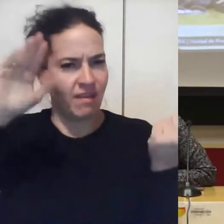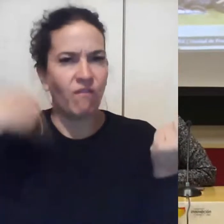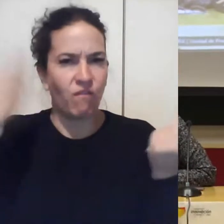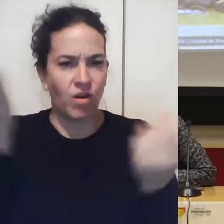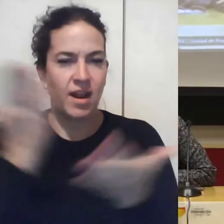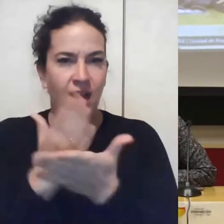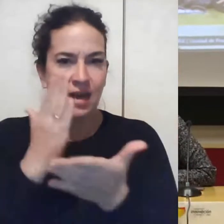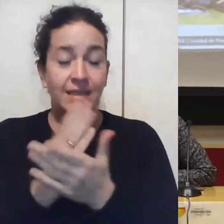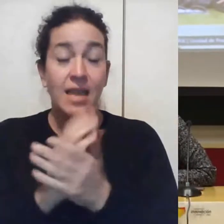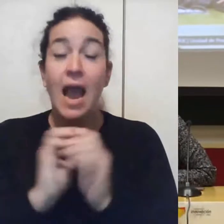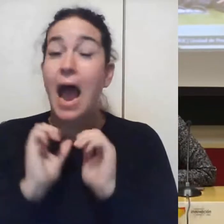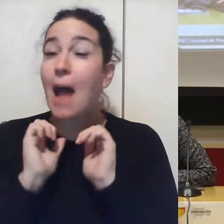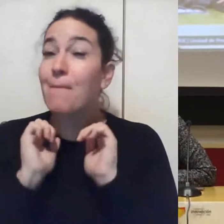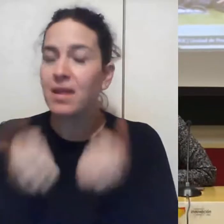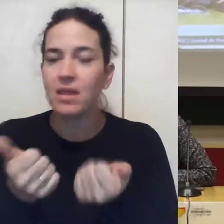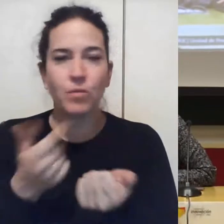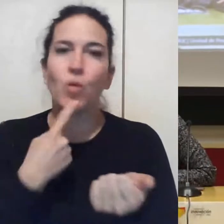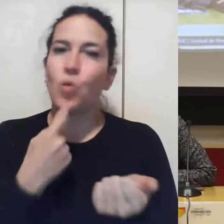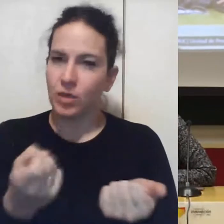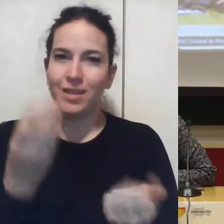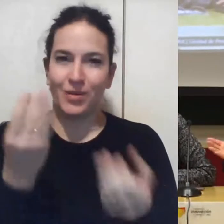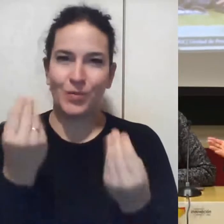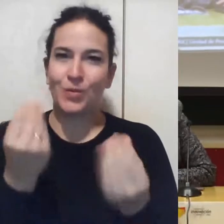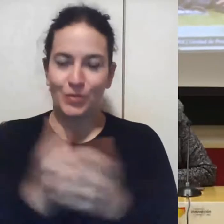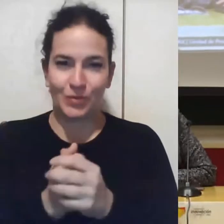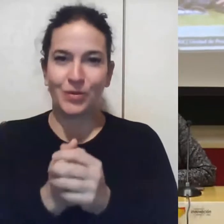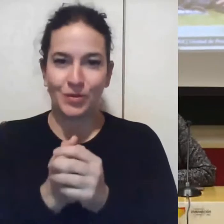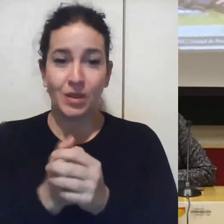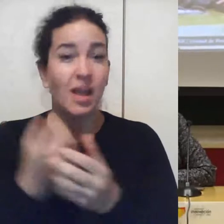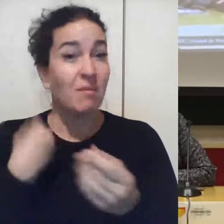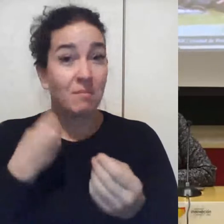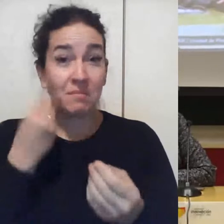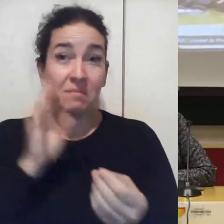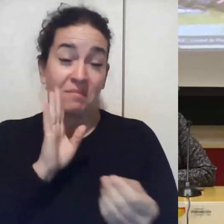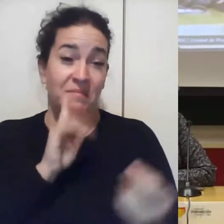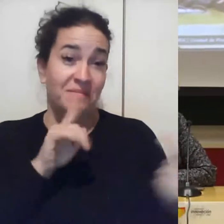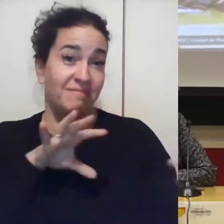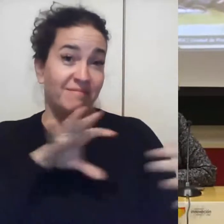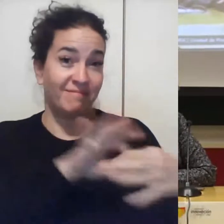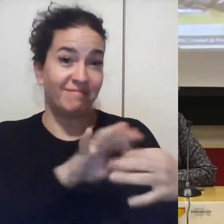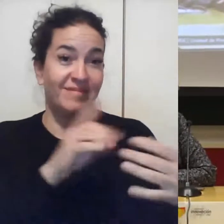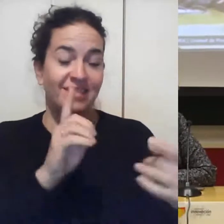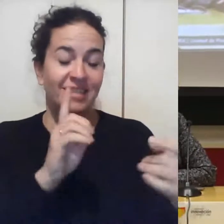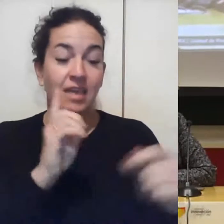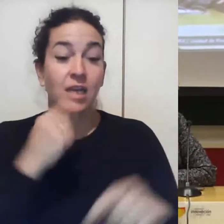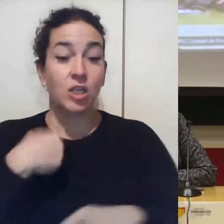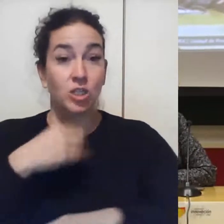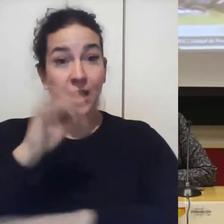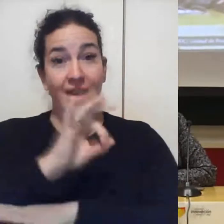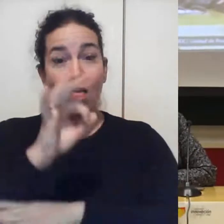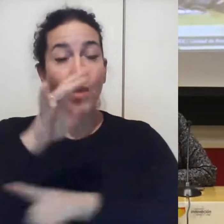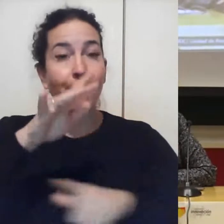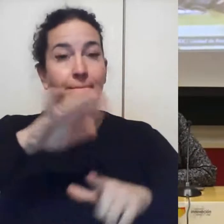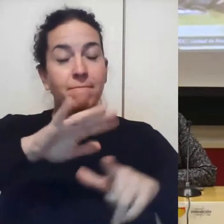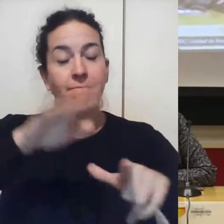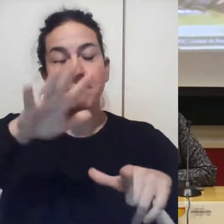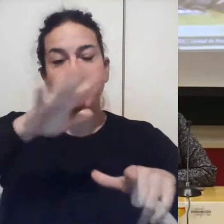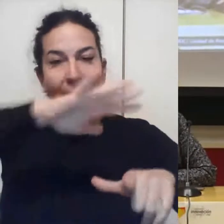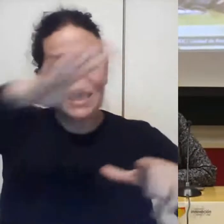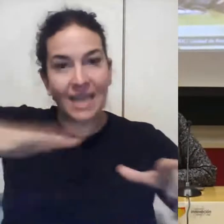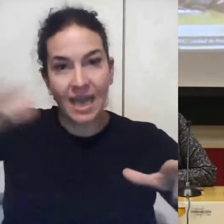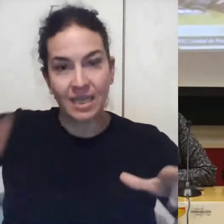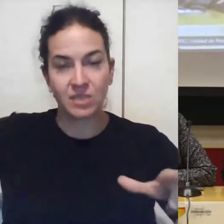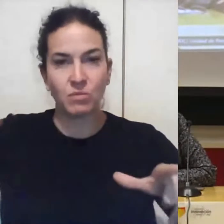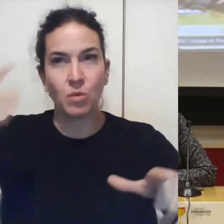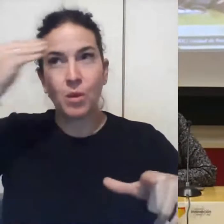les cuesta mucho. Está un poco en la relación, yo también doy clase en el grado de paisajismo, creo que esta práctica,